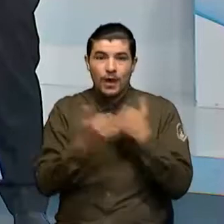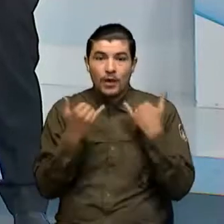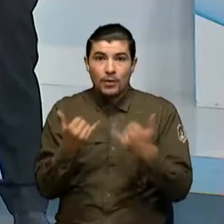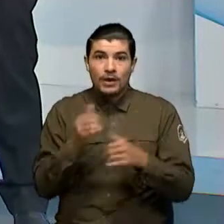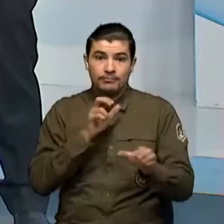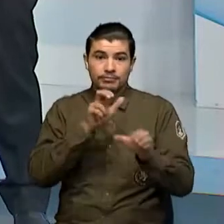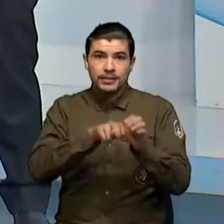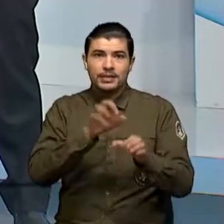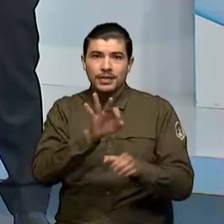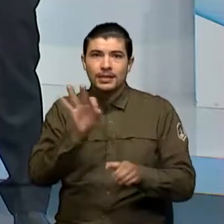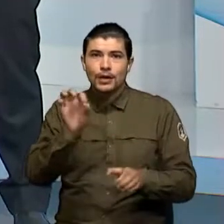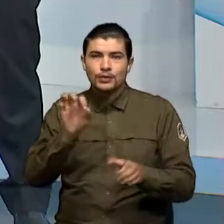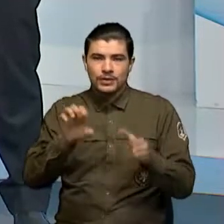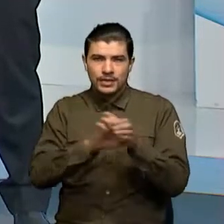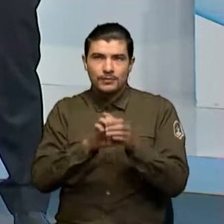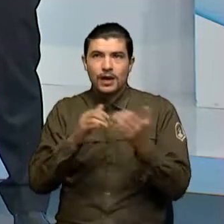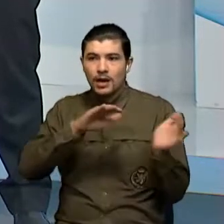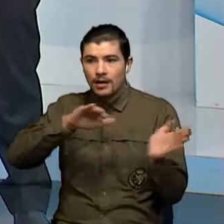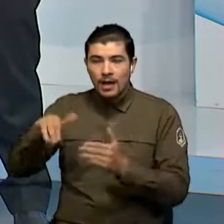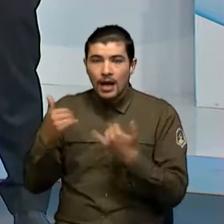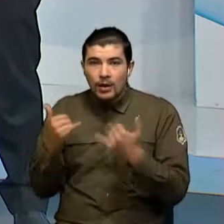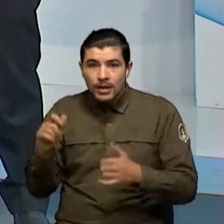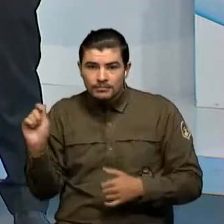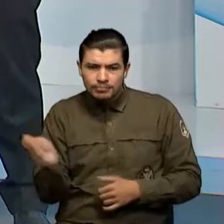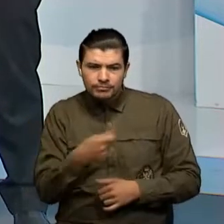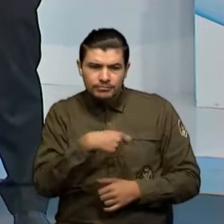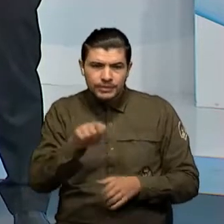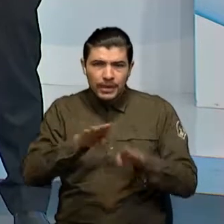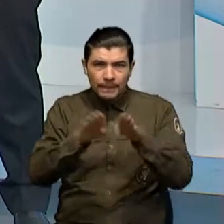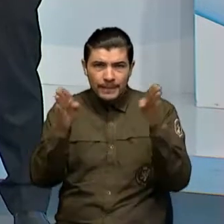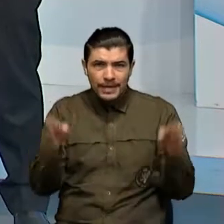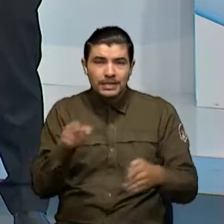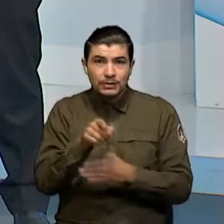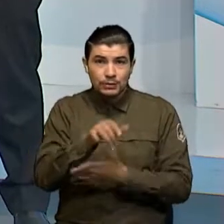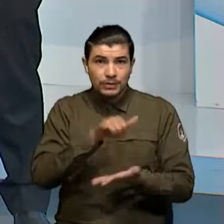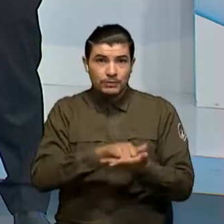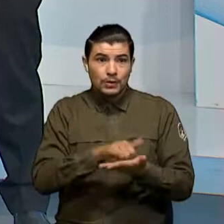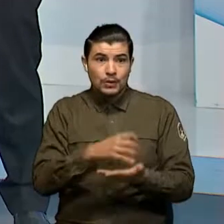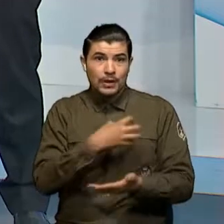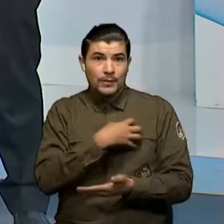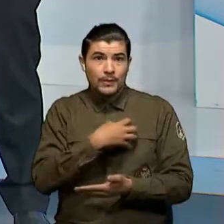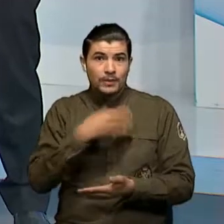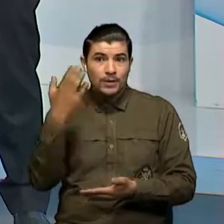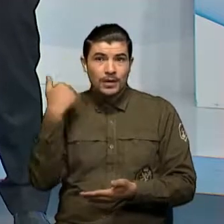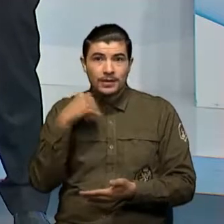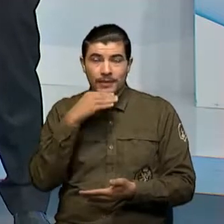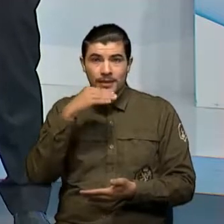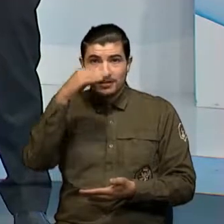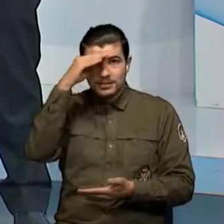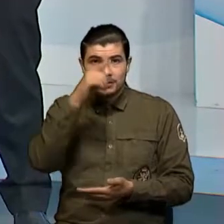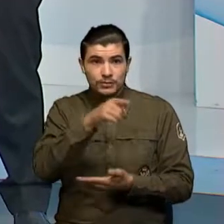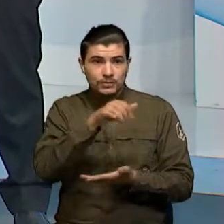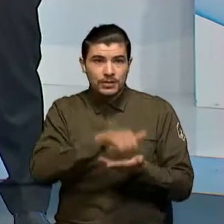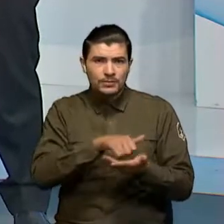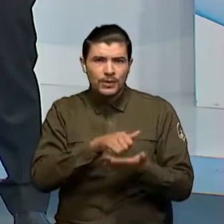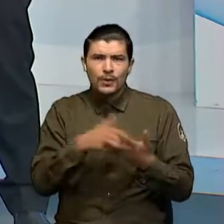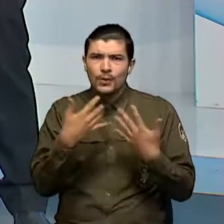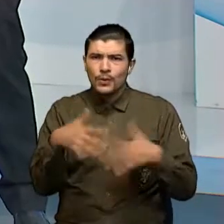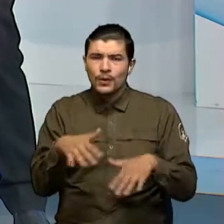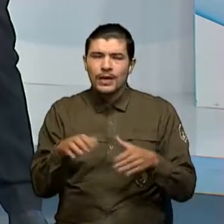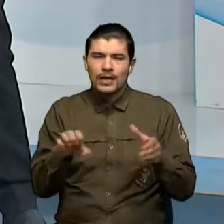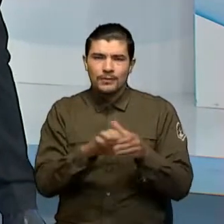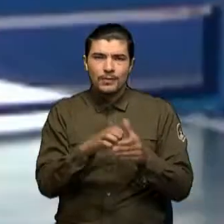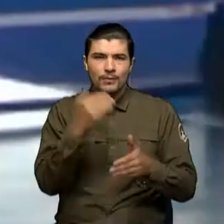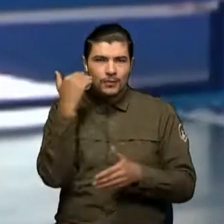hablamos ahora del tenis de mesa de norte de santander porque cumplió destacada actuación en el campeonato nacional cumplido en medellín el equipo femenino se quedó con la medalla de